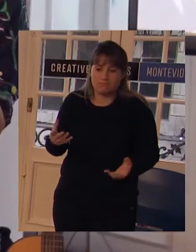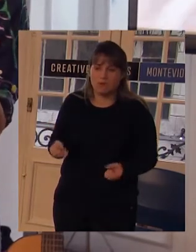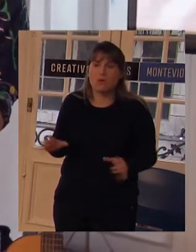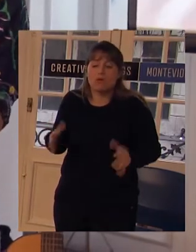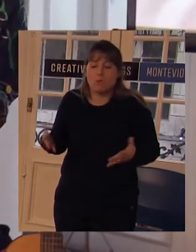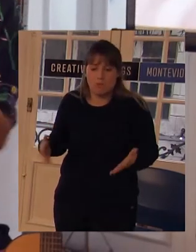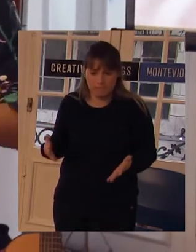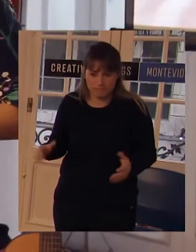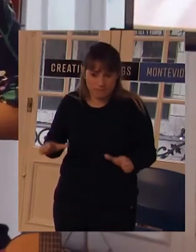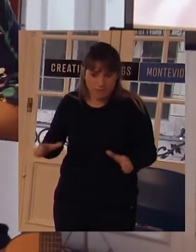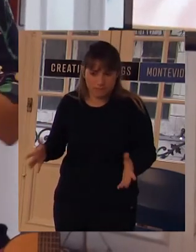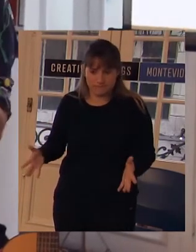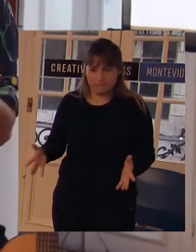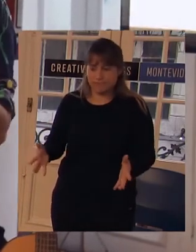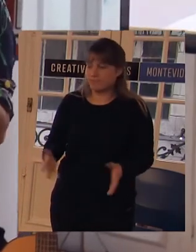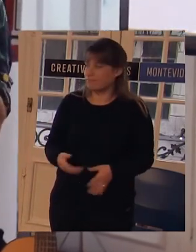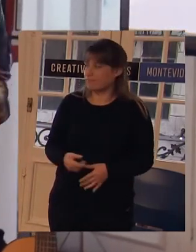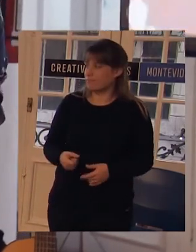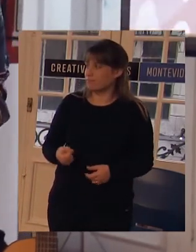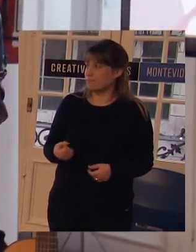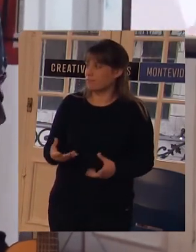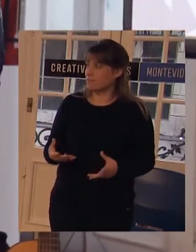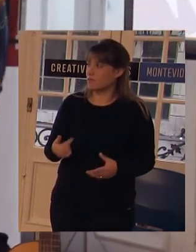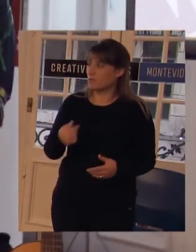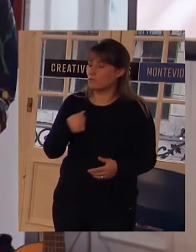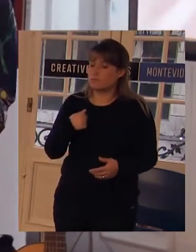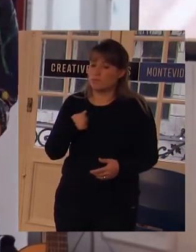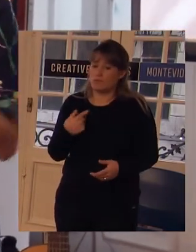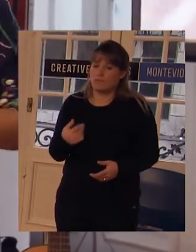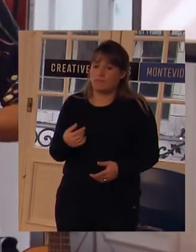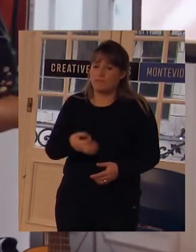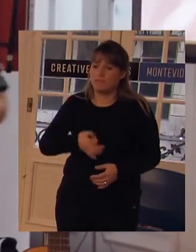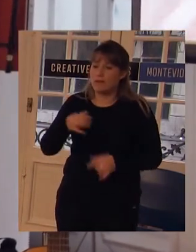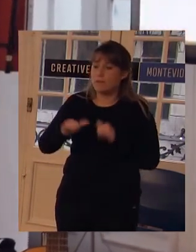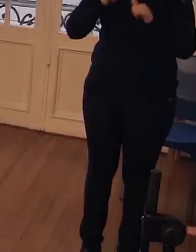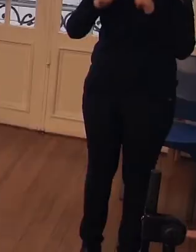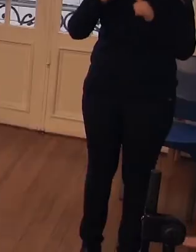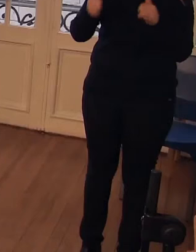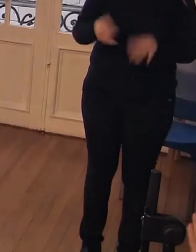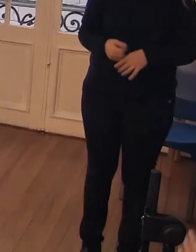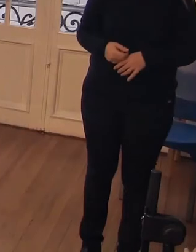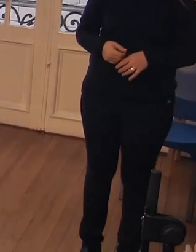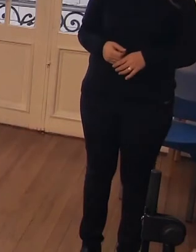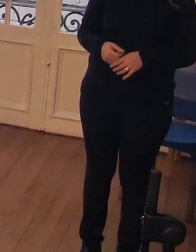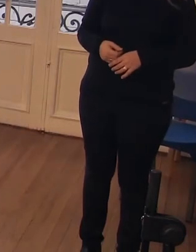resuelvan todo al final, les puedo compartir mi receta y ver si les sirve.